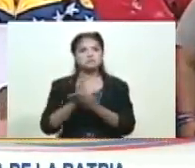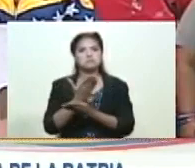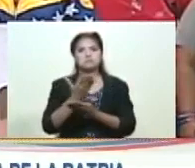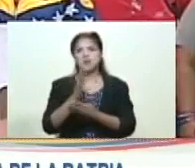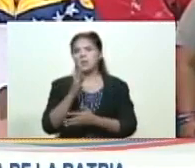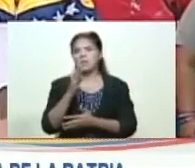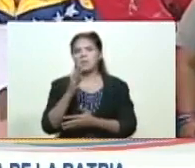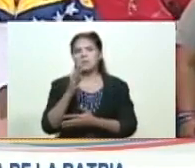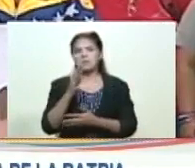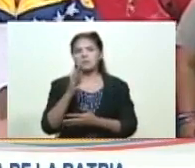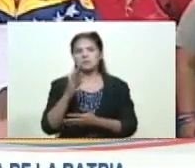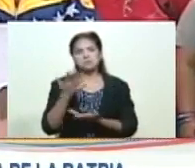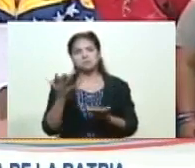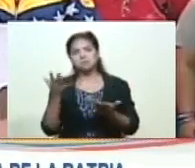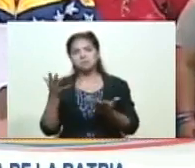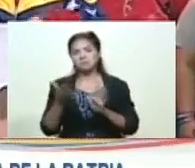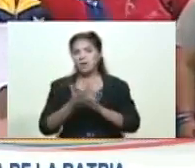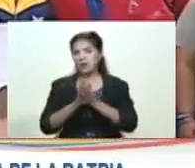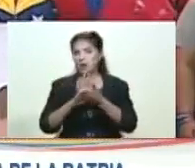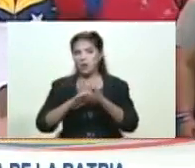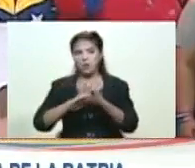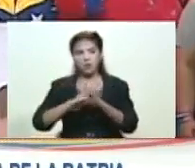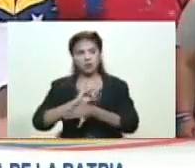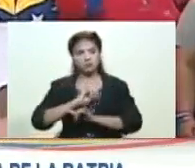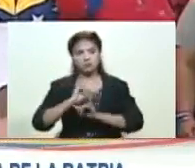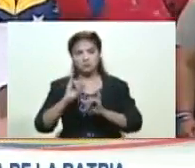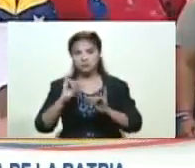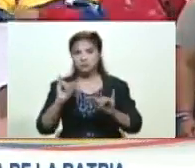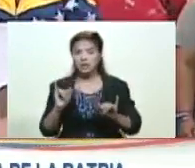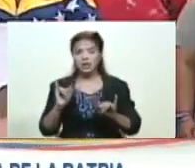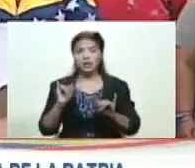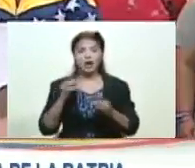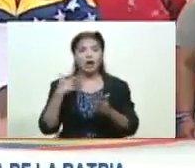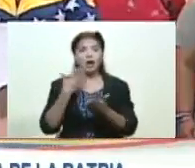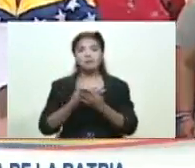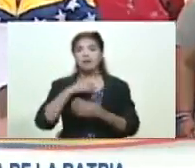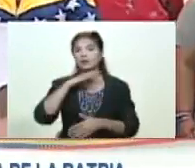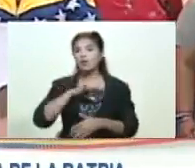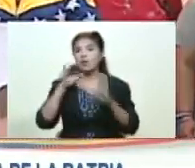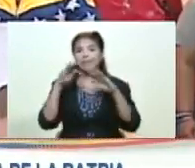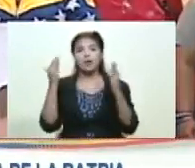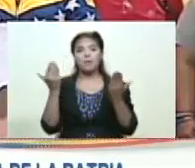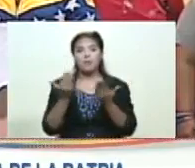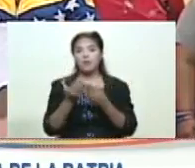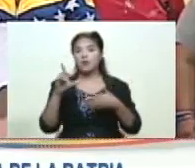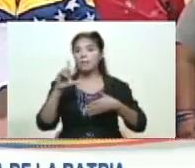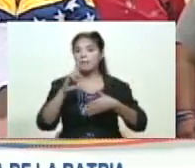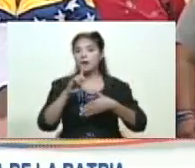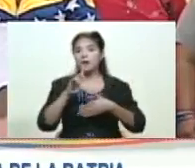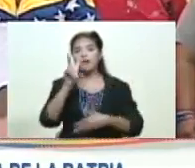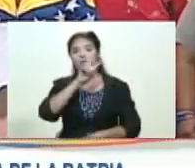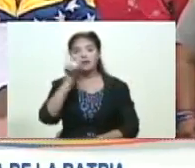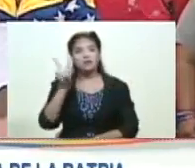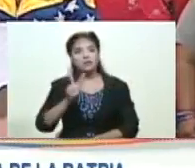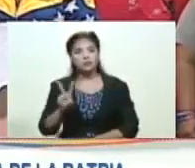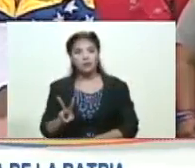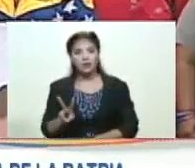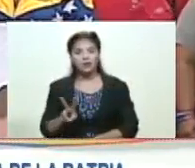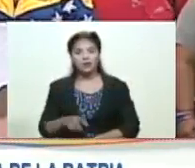con más penas que gloria, hacia la historia del mundo, de América Latina y de Venezuela,